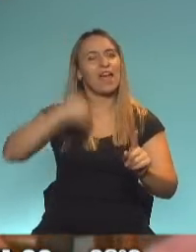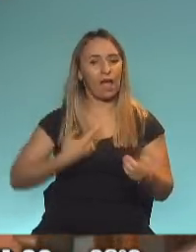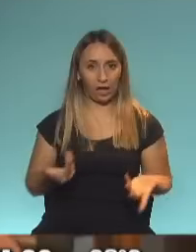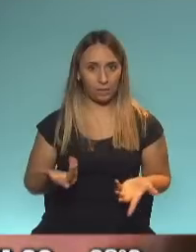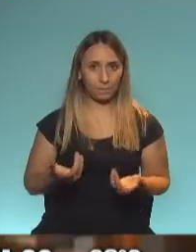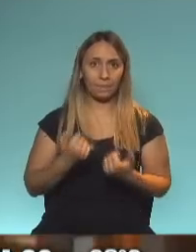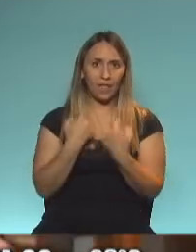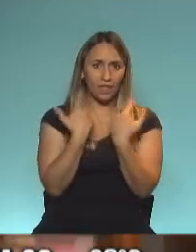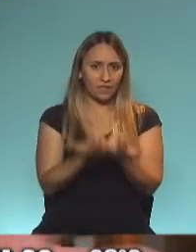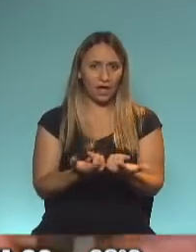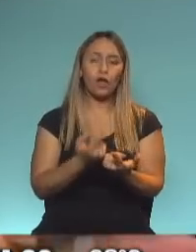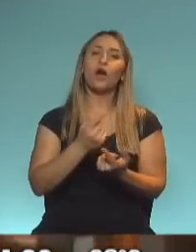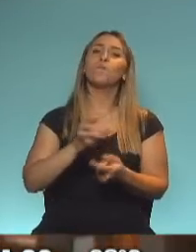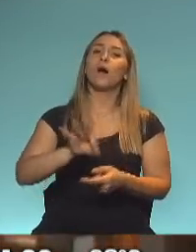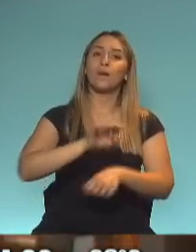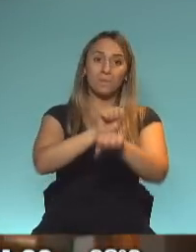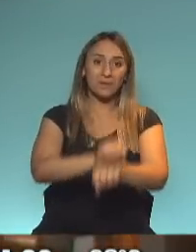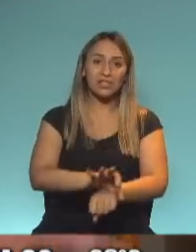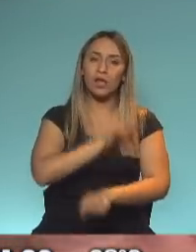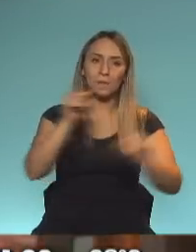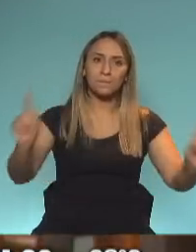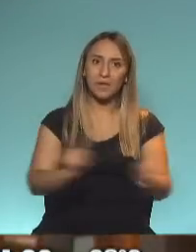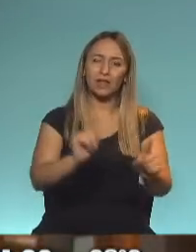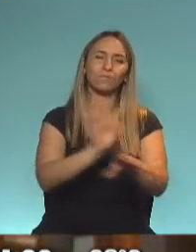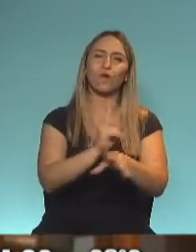2x1 a los genocidas? Sí, sucedió.